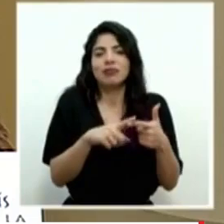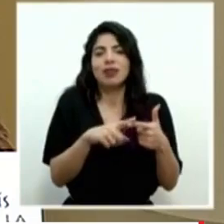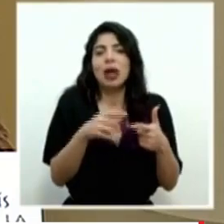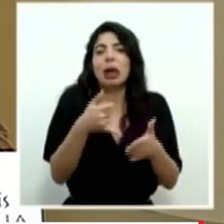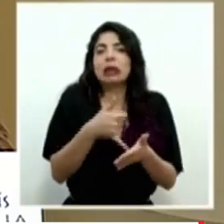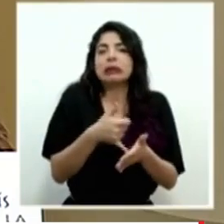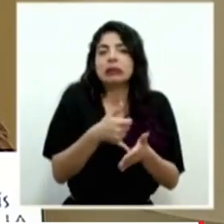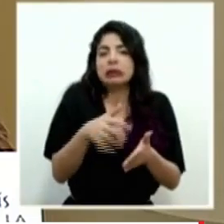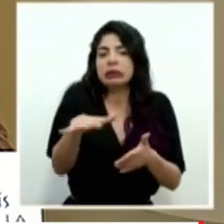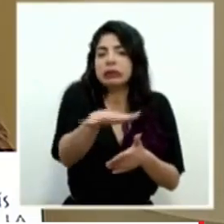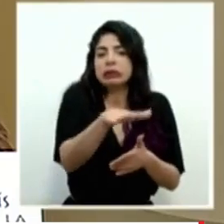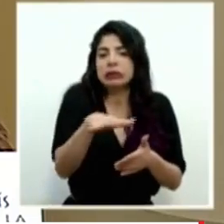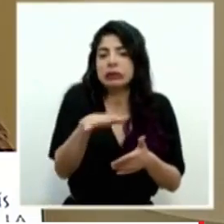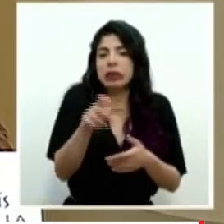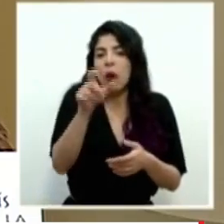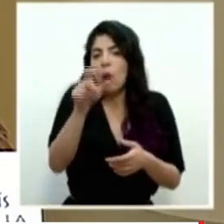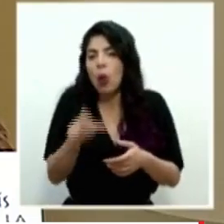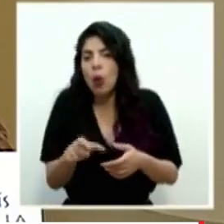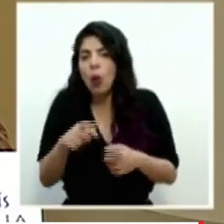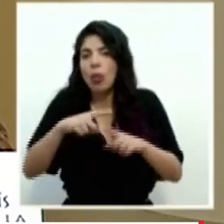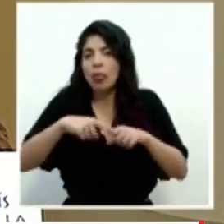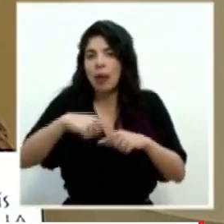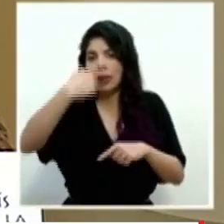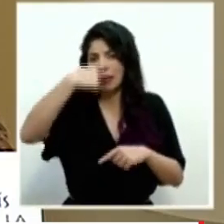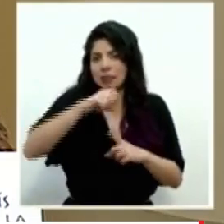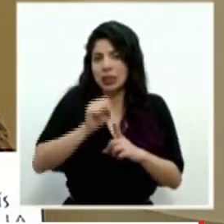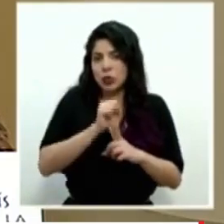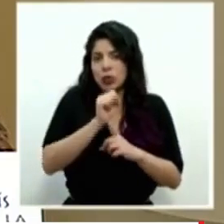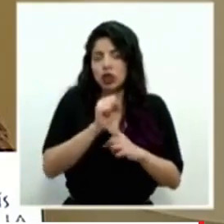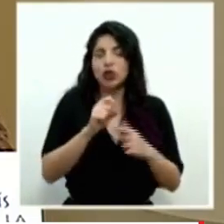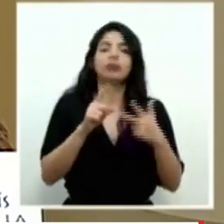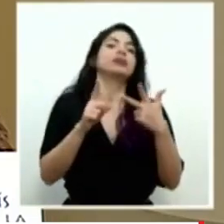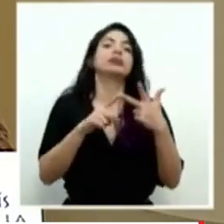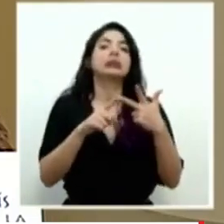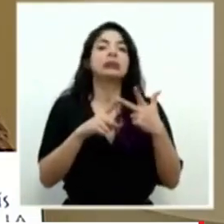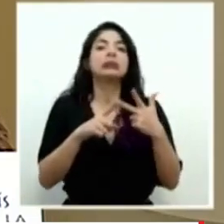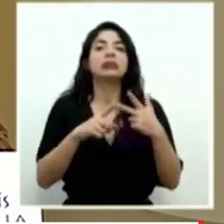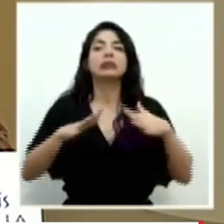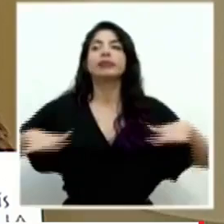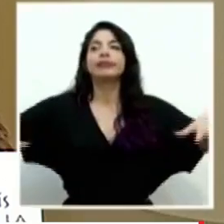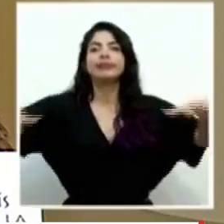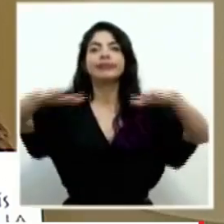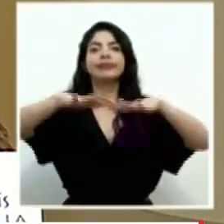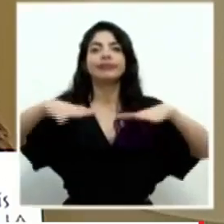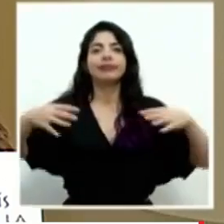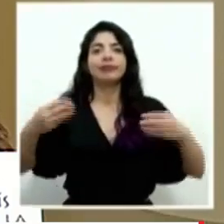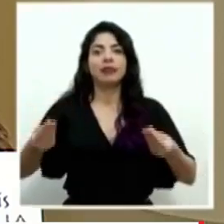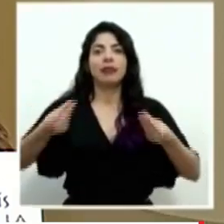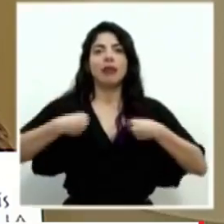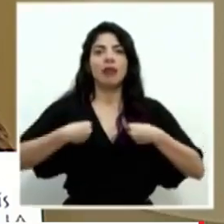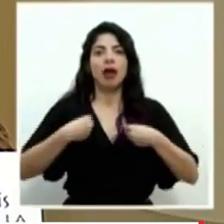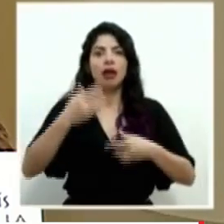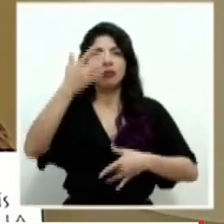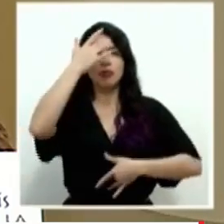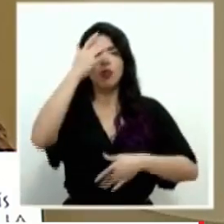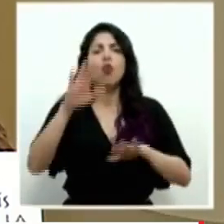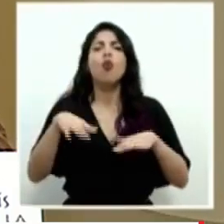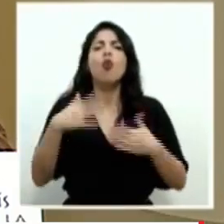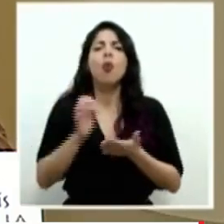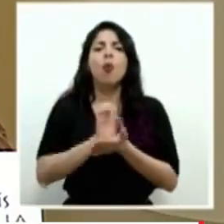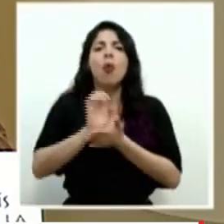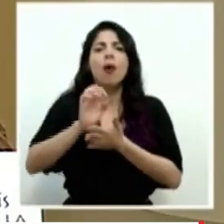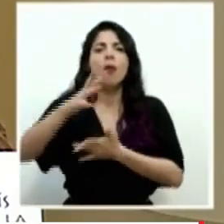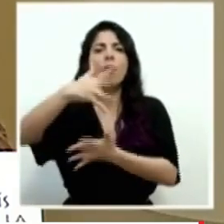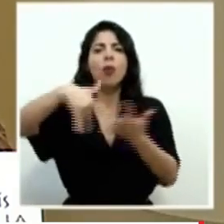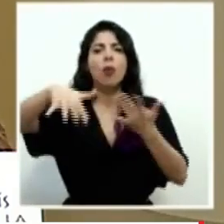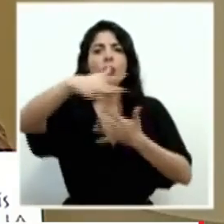la vulnerabilidad, que es la susceptibilidad de cada persona, y la exposición, que es justo lo que mencionábamos ahora de cómo hay que evitar la